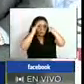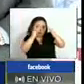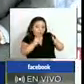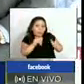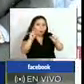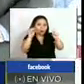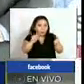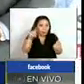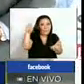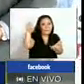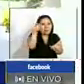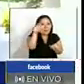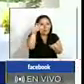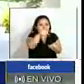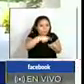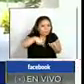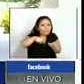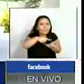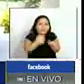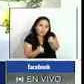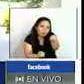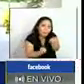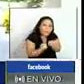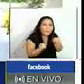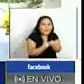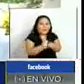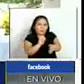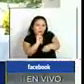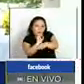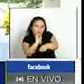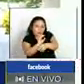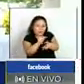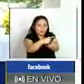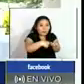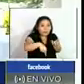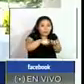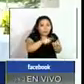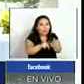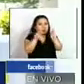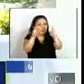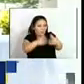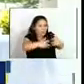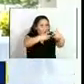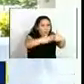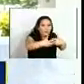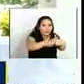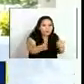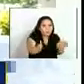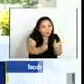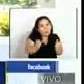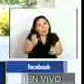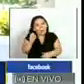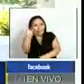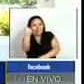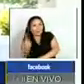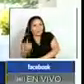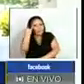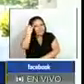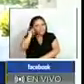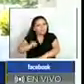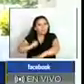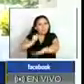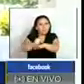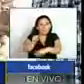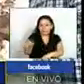capacitar, acompañar y asesorar técnicamente para microempresarios y emprendedores que se han